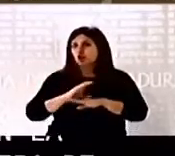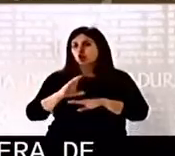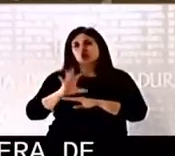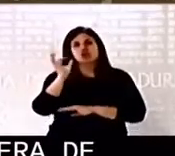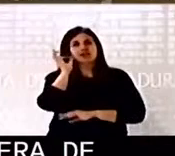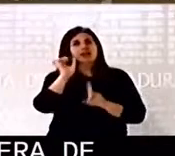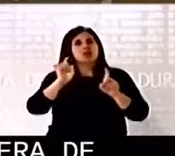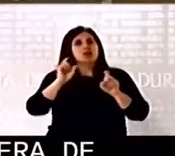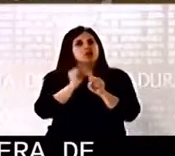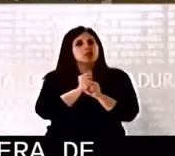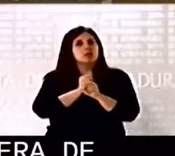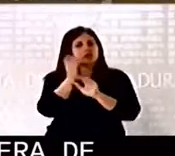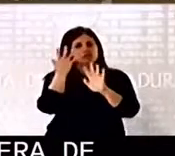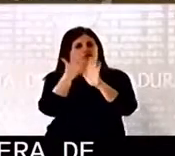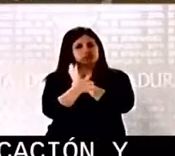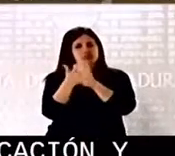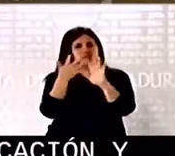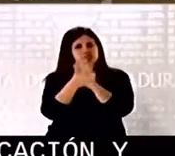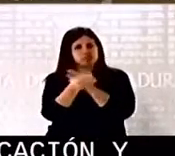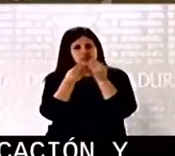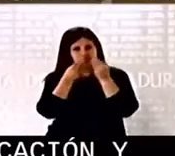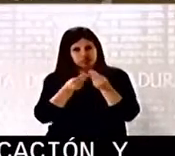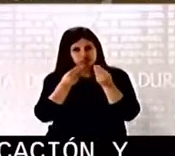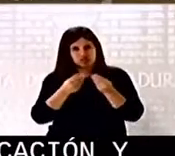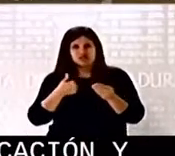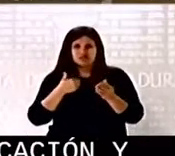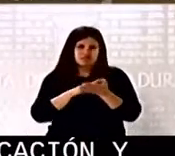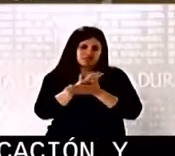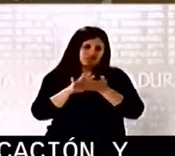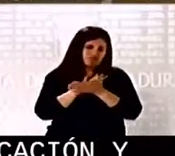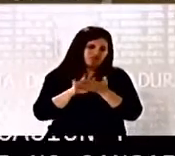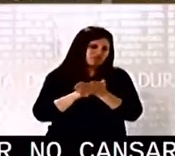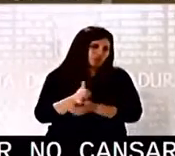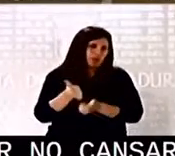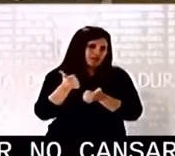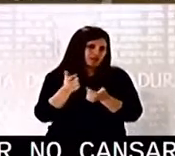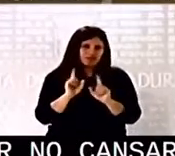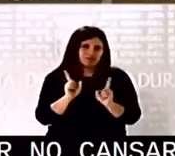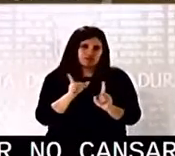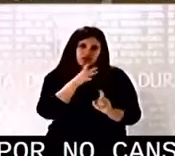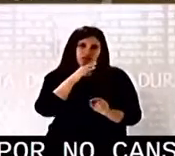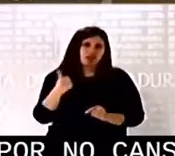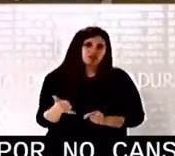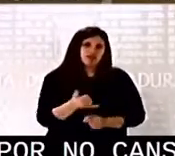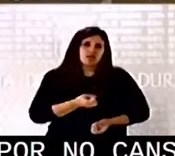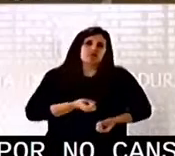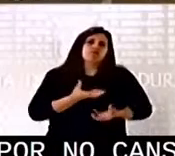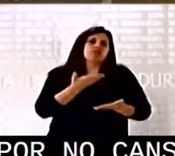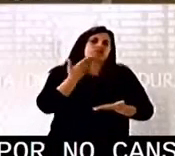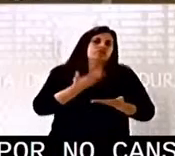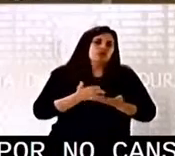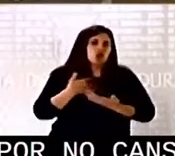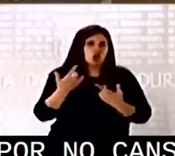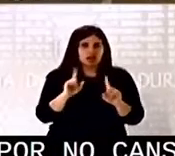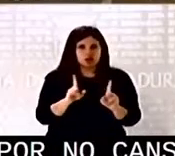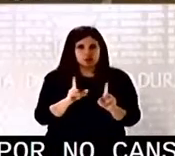Empleo y que no voy a abundar en ellas por no cansarles. Pero sí les quiero añadir